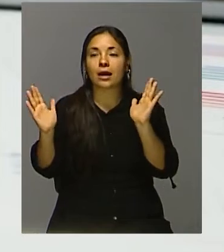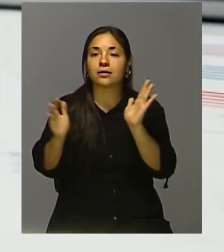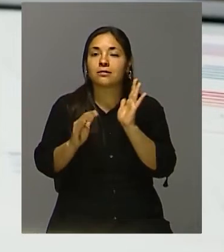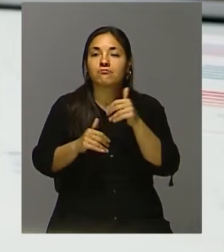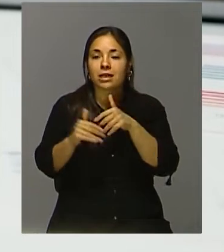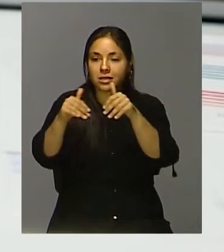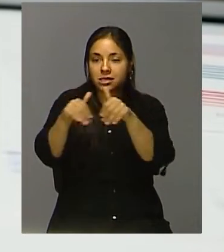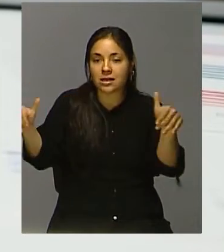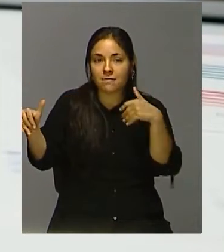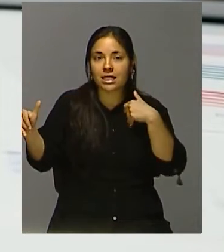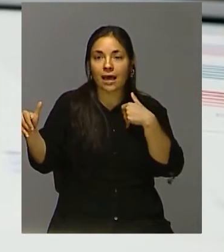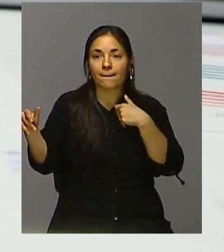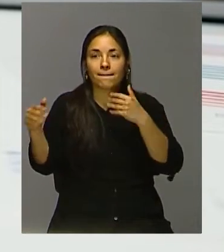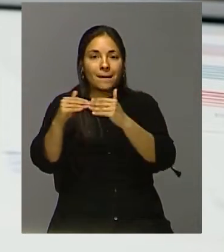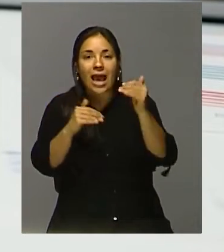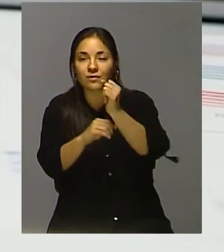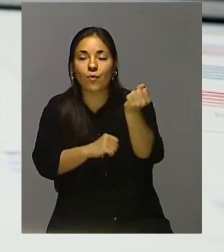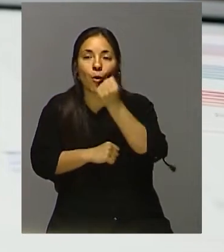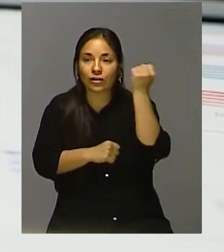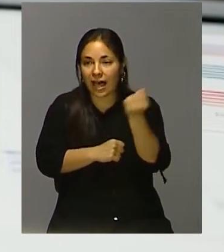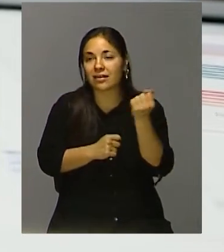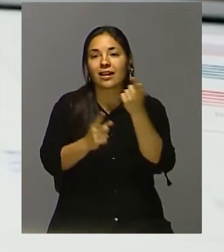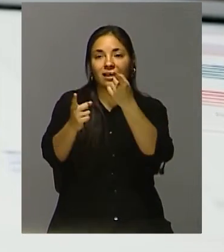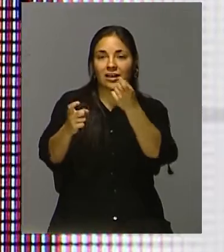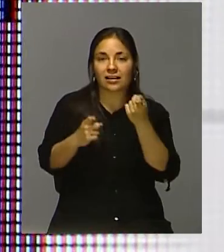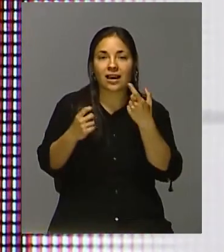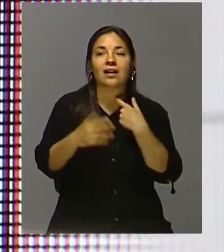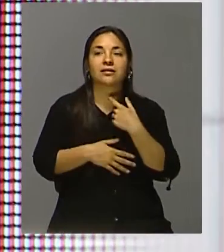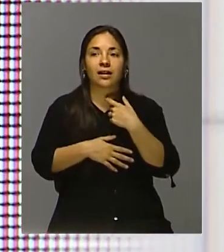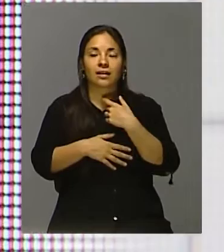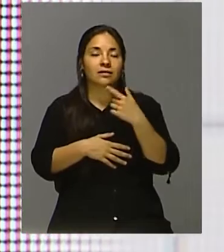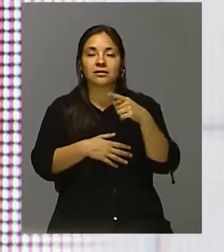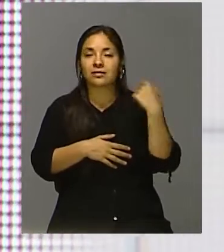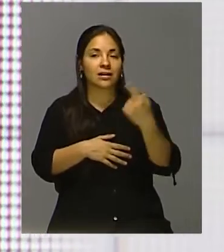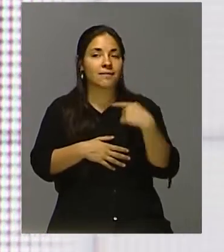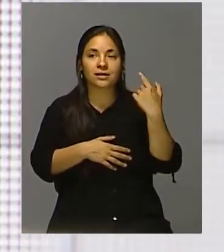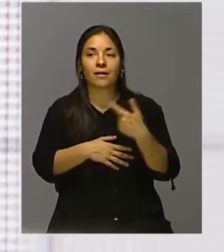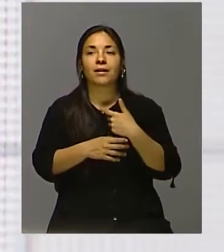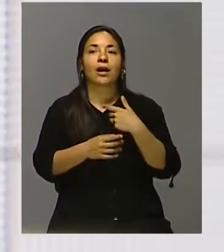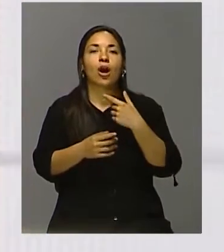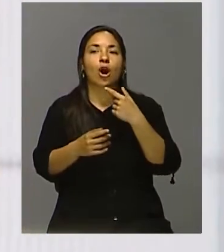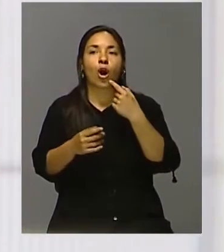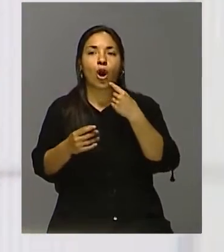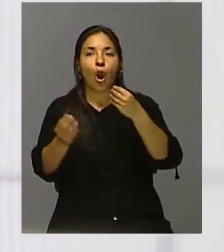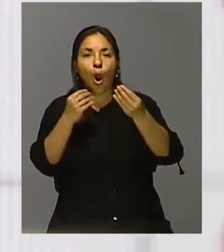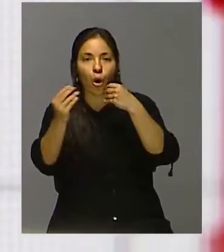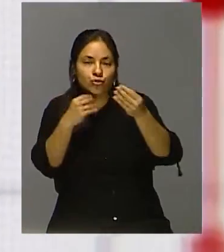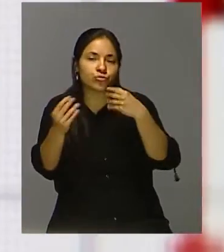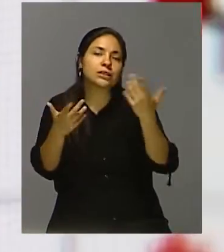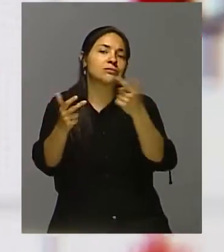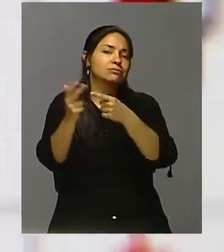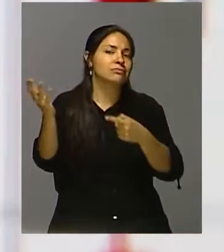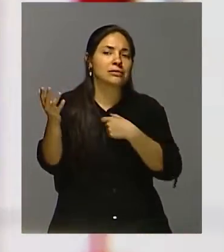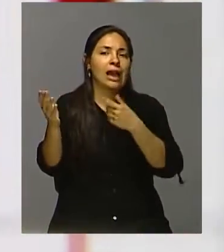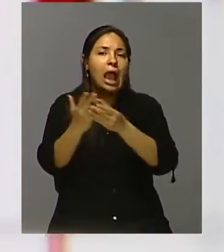la necesidad de las prioridades y donde permanentemente tenés un bombardeo para consumir y para gastar, y ya